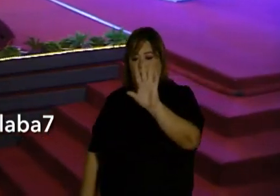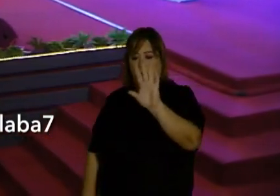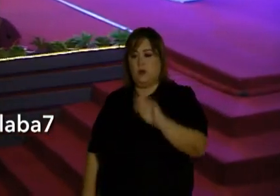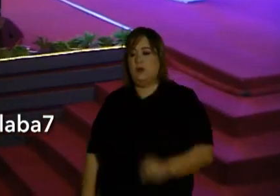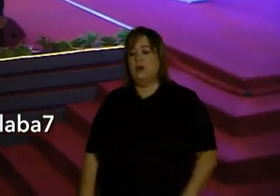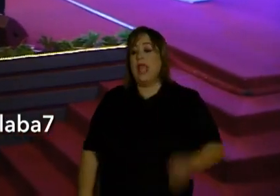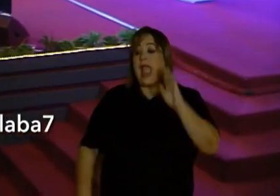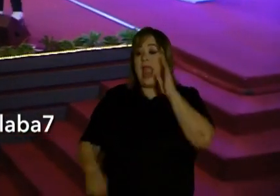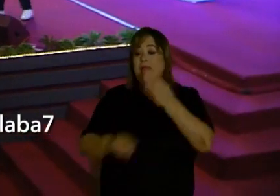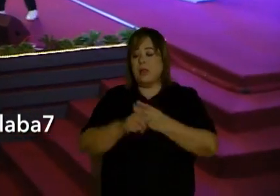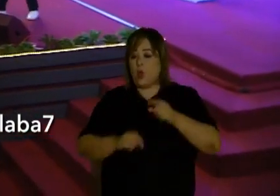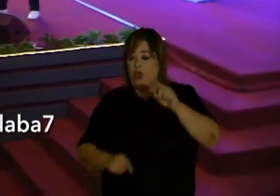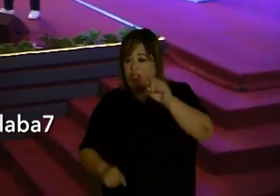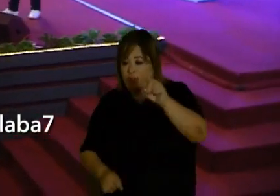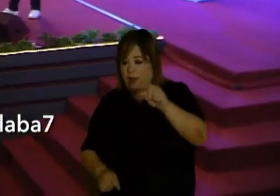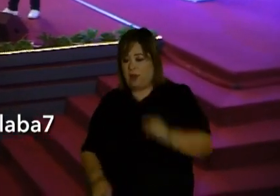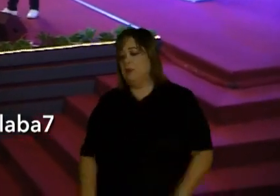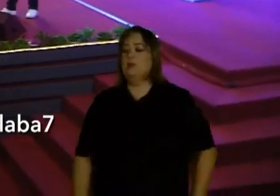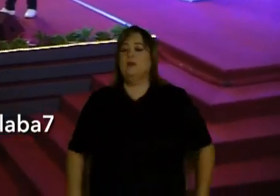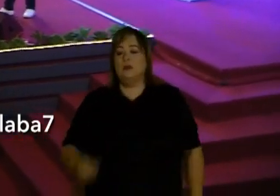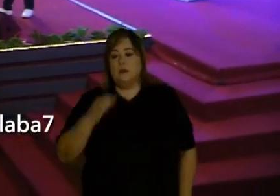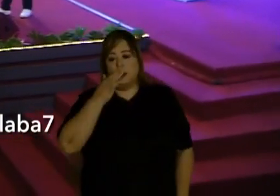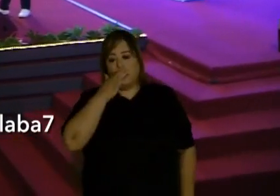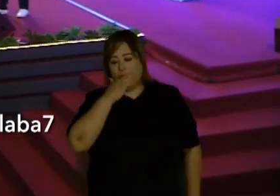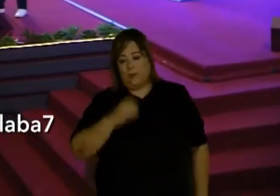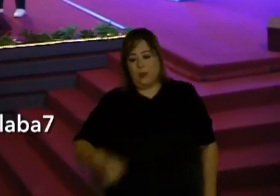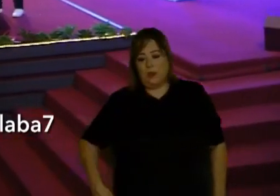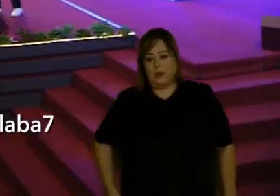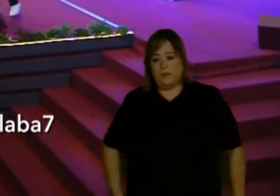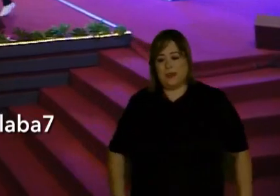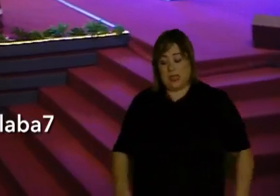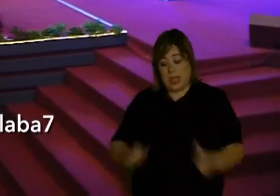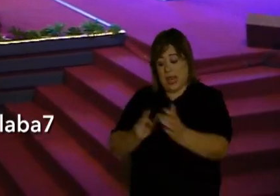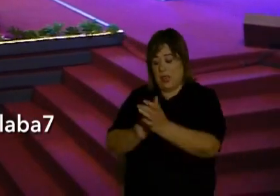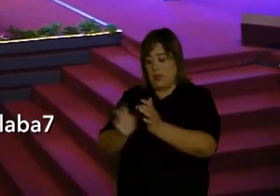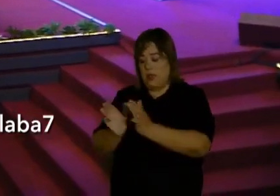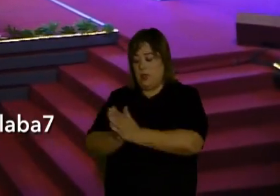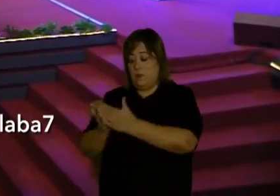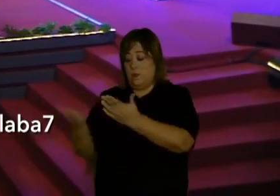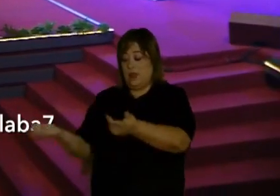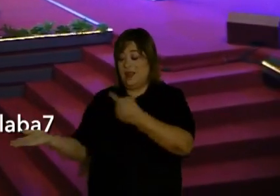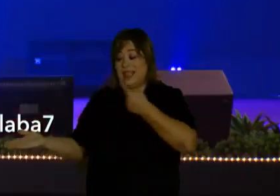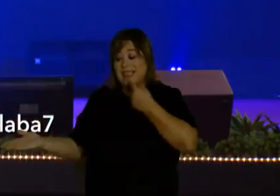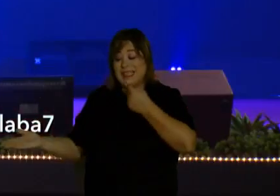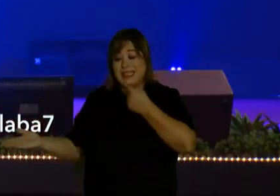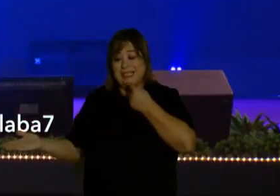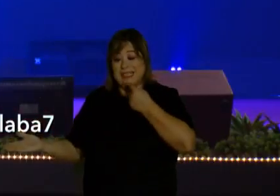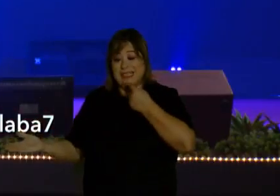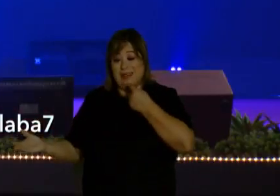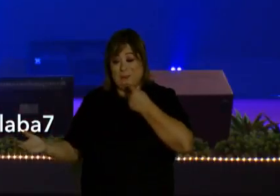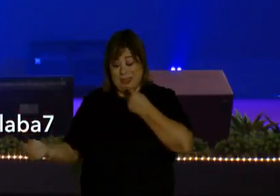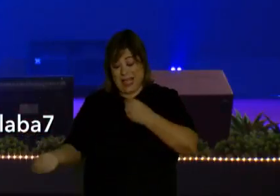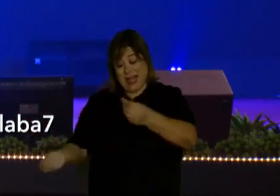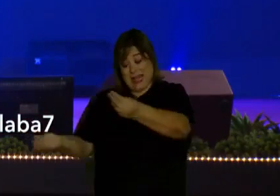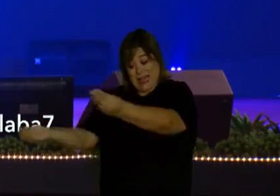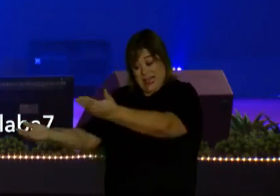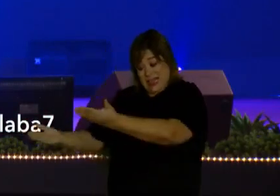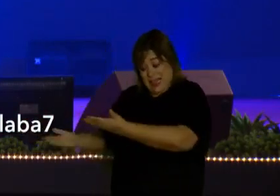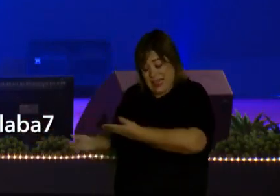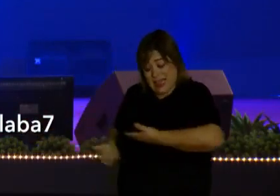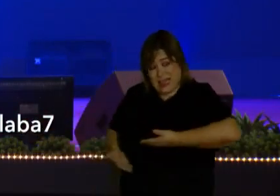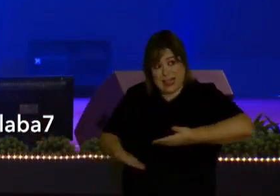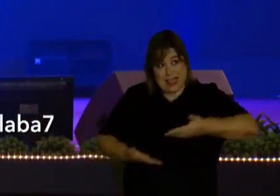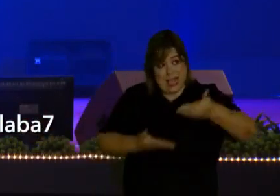Así que, hermano, saque suma. La Biblia dice: traer los diezmos al alfolí y hay alimento en mi